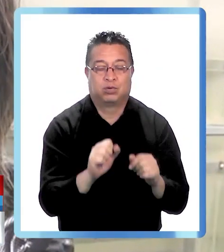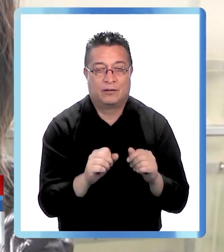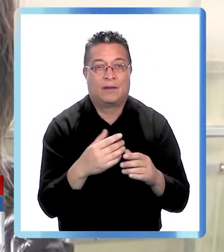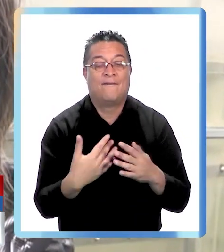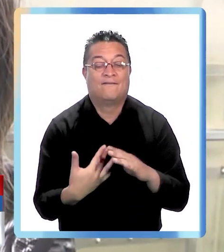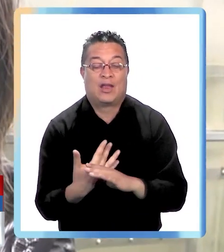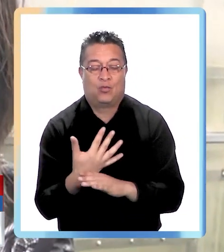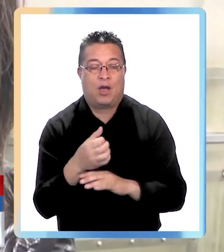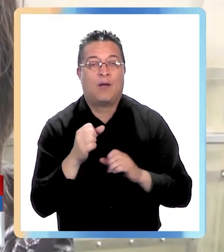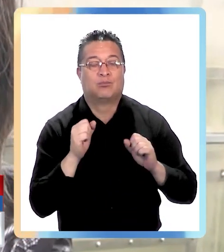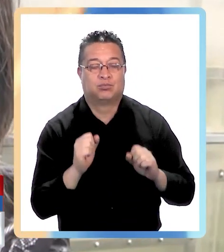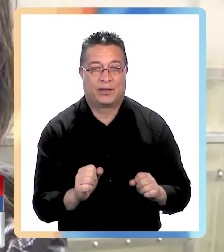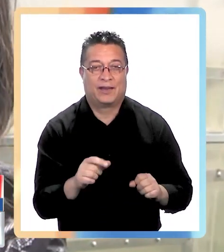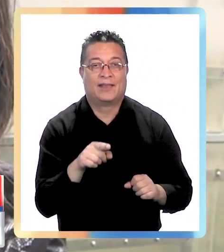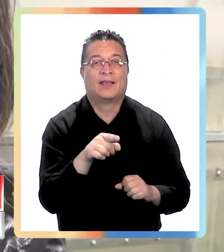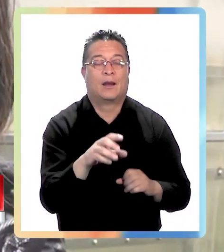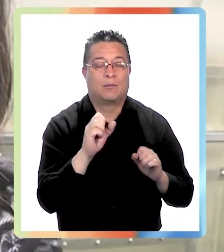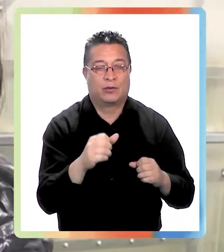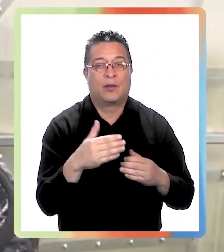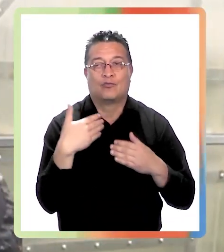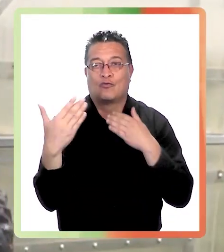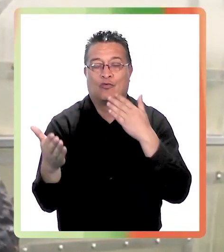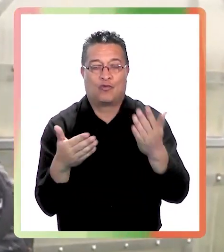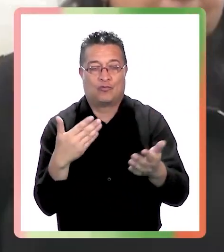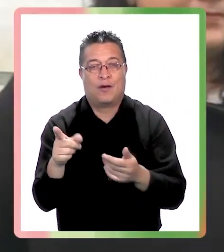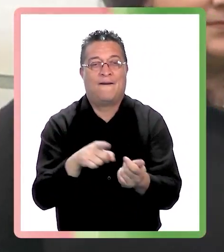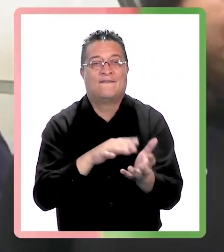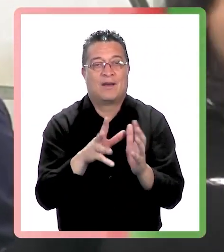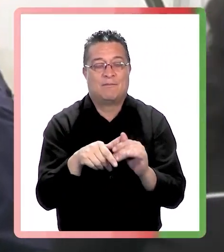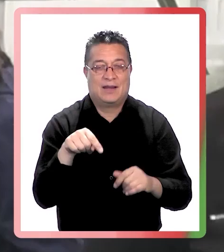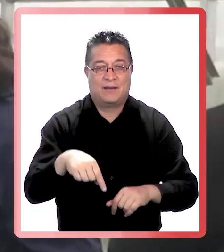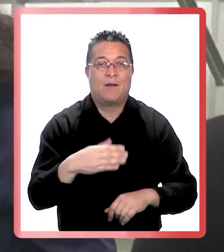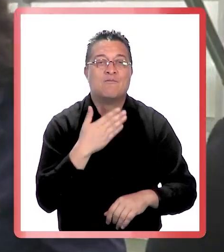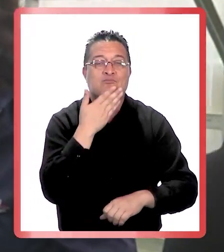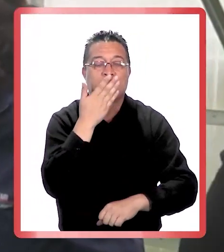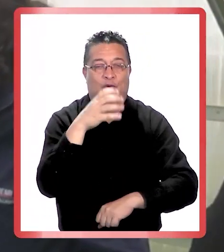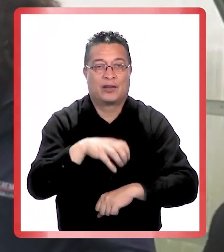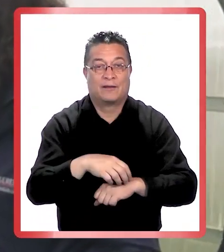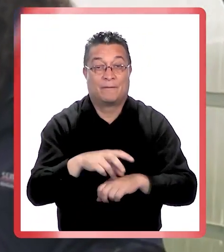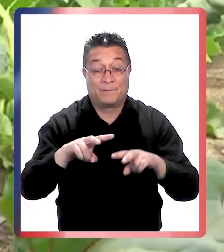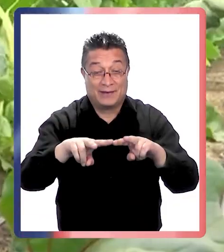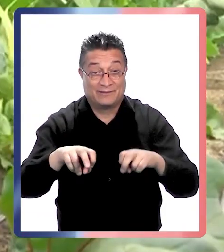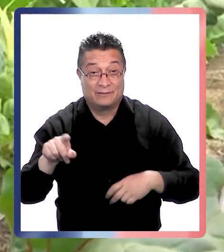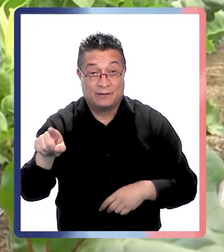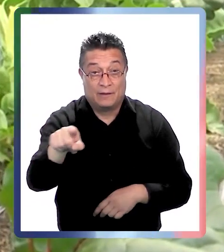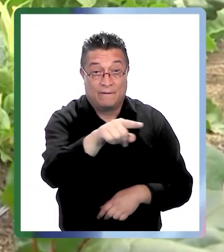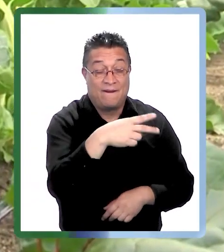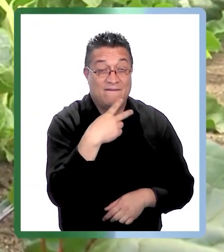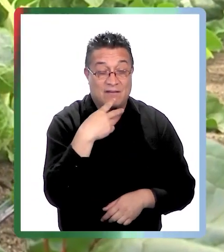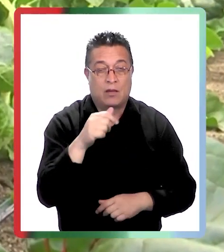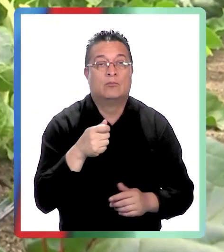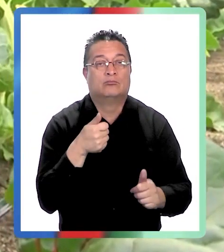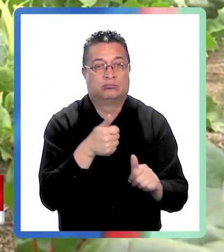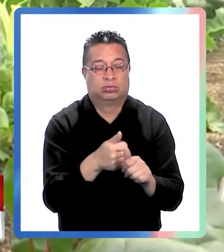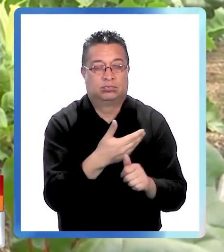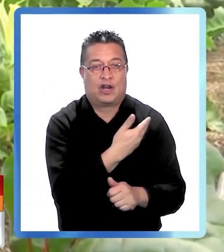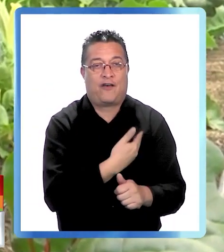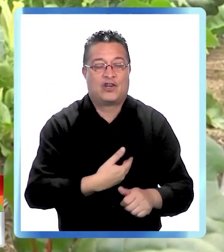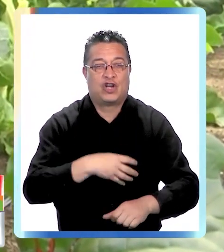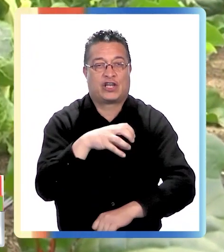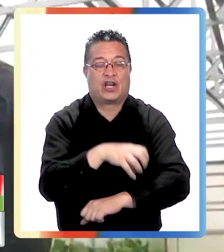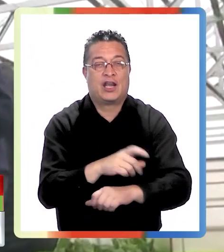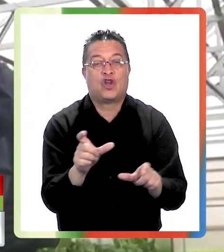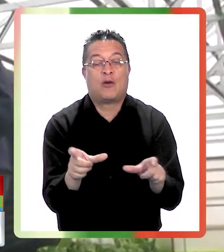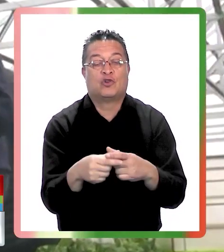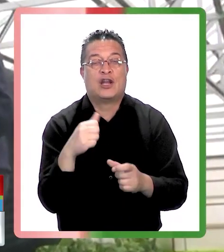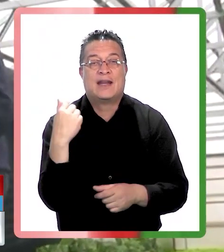verdura y llevar a la familia puntarenense. Los agricultores de la zona igual han recibido el respaldo del gobierno regional y de la Comisión